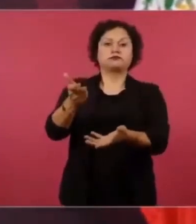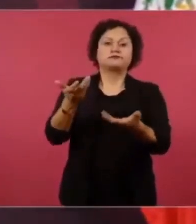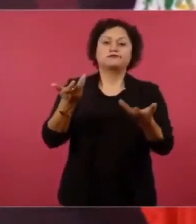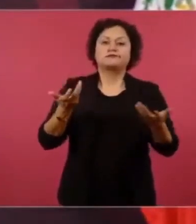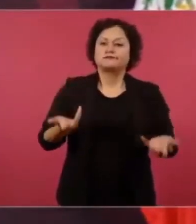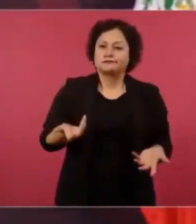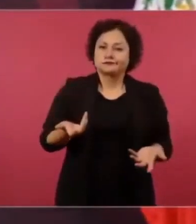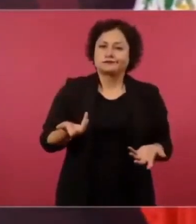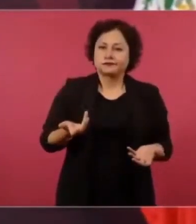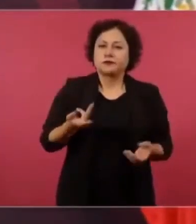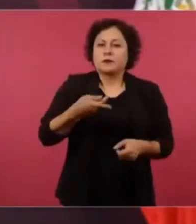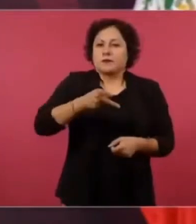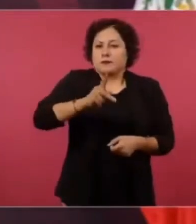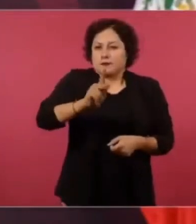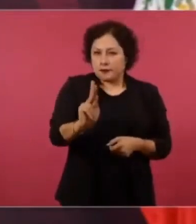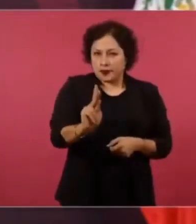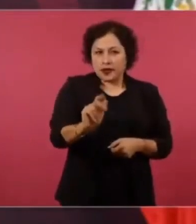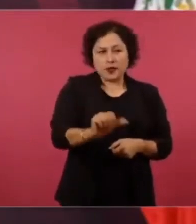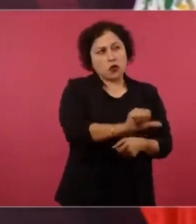que ni siquiera